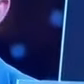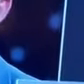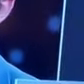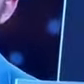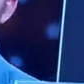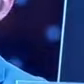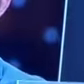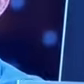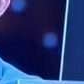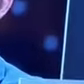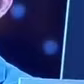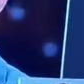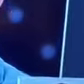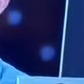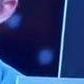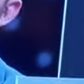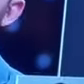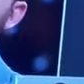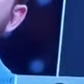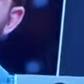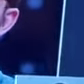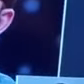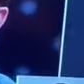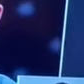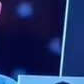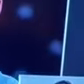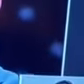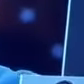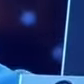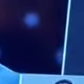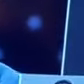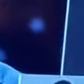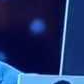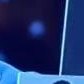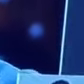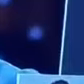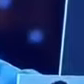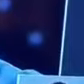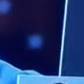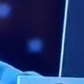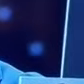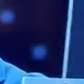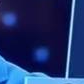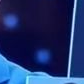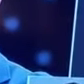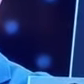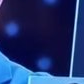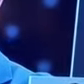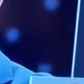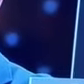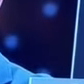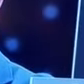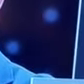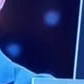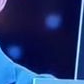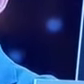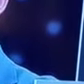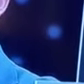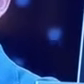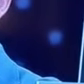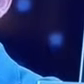En buena hora, bienvenido sea. Estoy disponible aquí. O sea, que usted votó en contra, ahora votaría a favor. Usted, más que eso, fue al